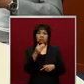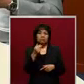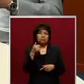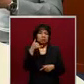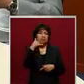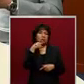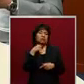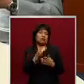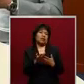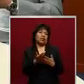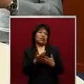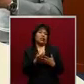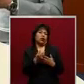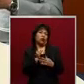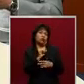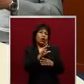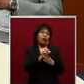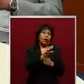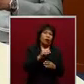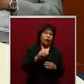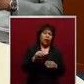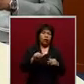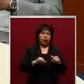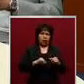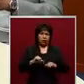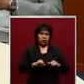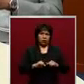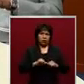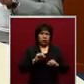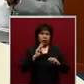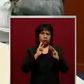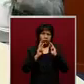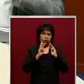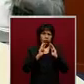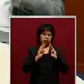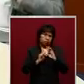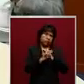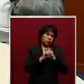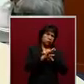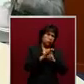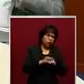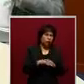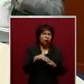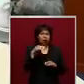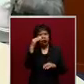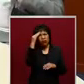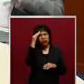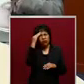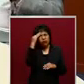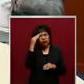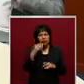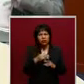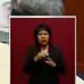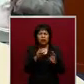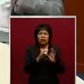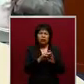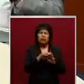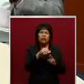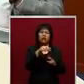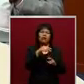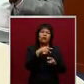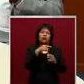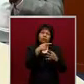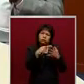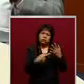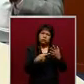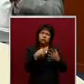le están mandando las actividades por WhatsApp. Entonces, conocer las características de la familia en